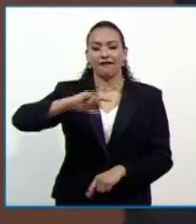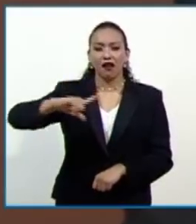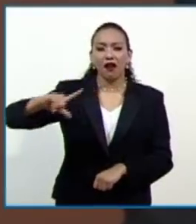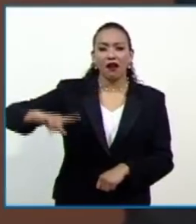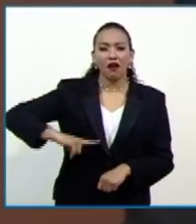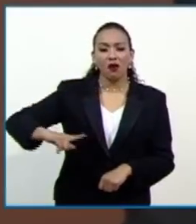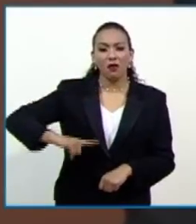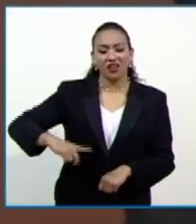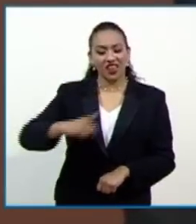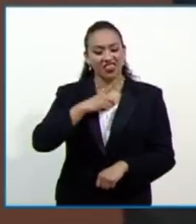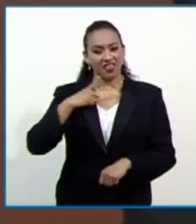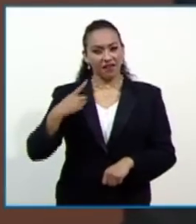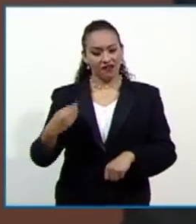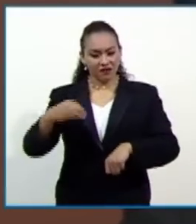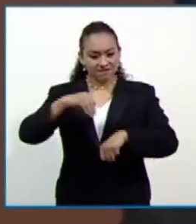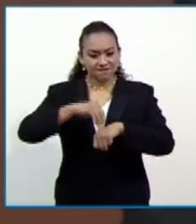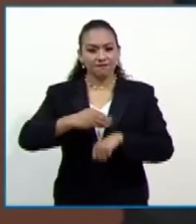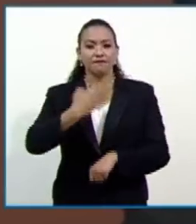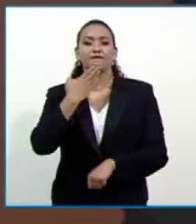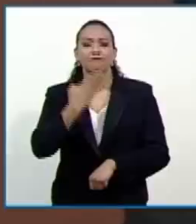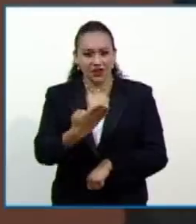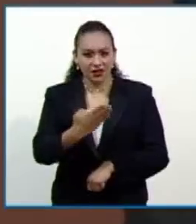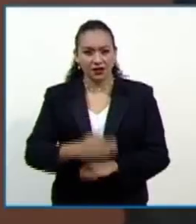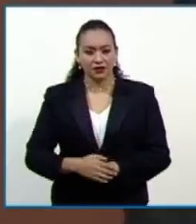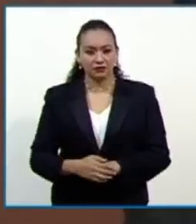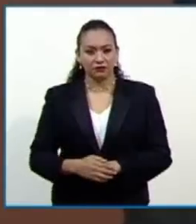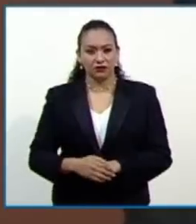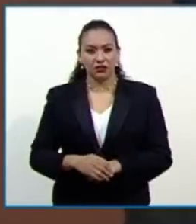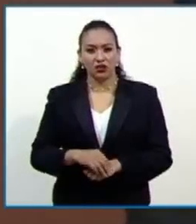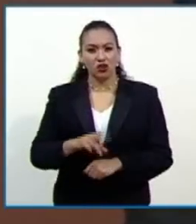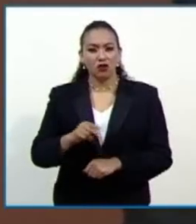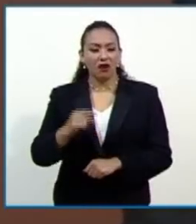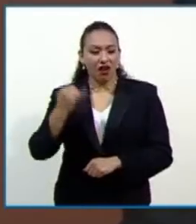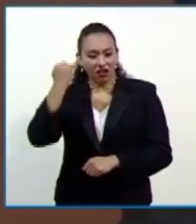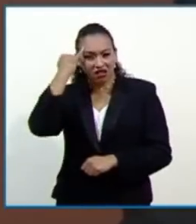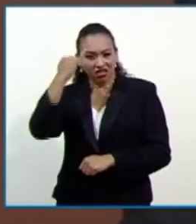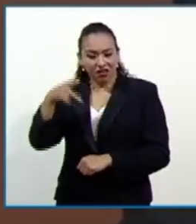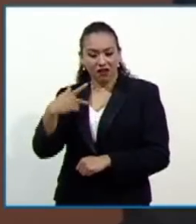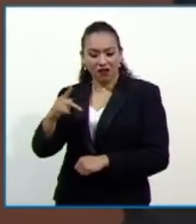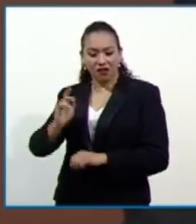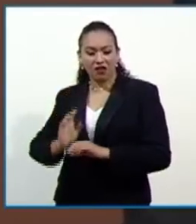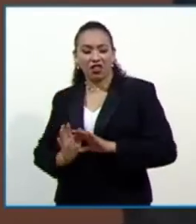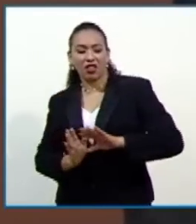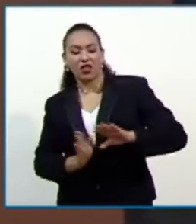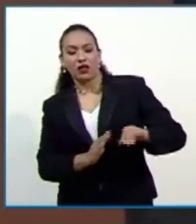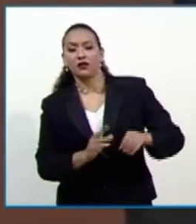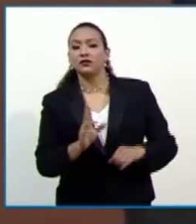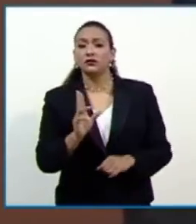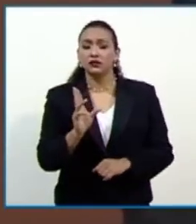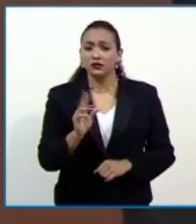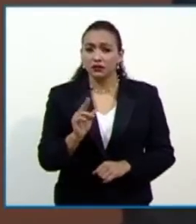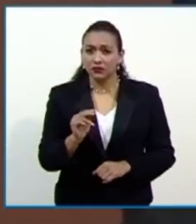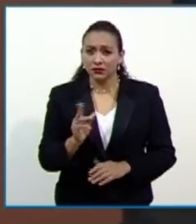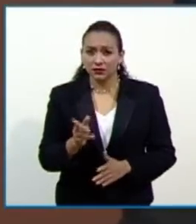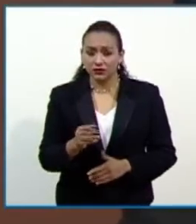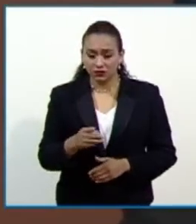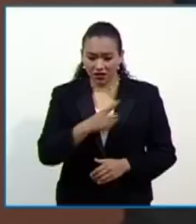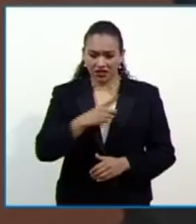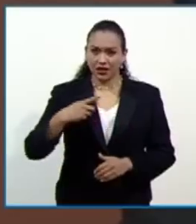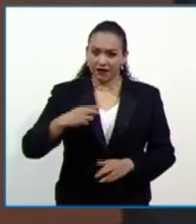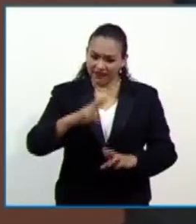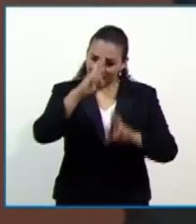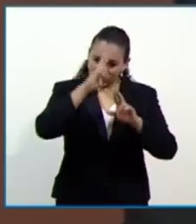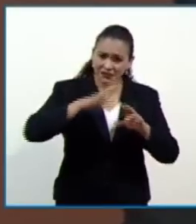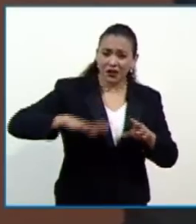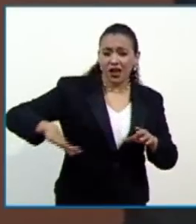que comportarse. Tendría que dejar a un lado sus diferencias precisamente para construir esa unidad que